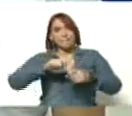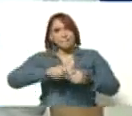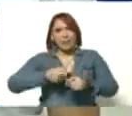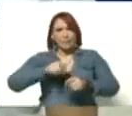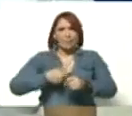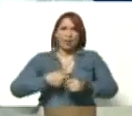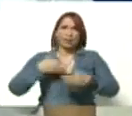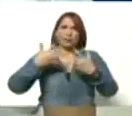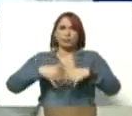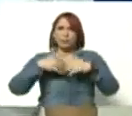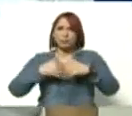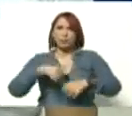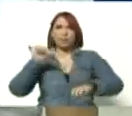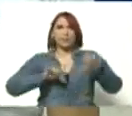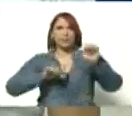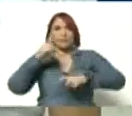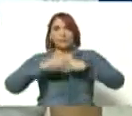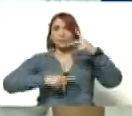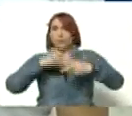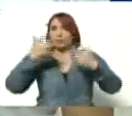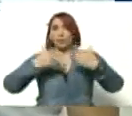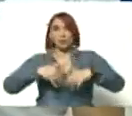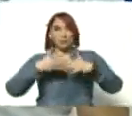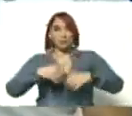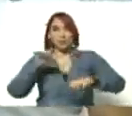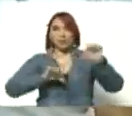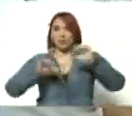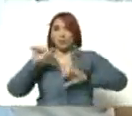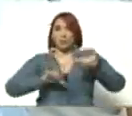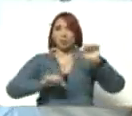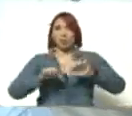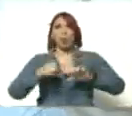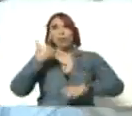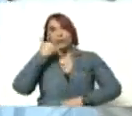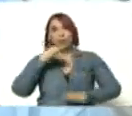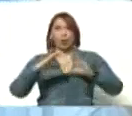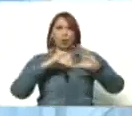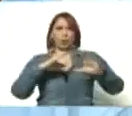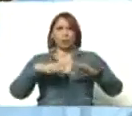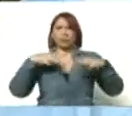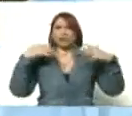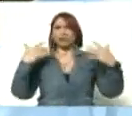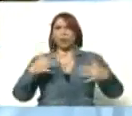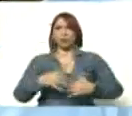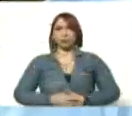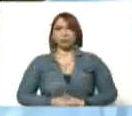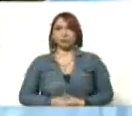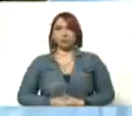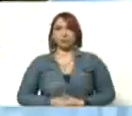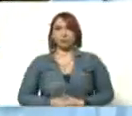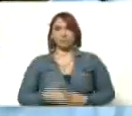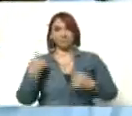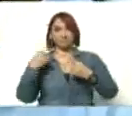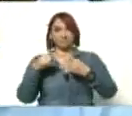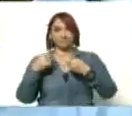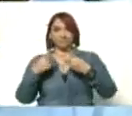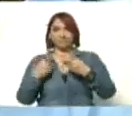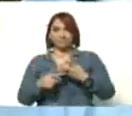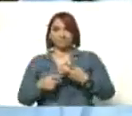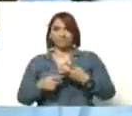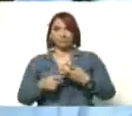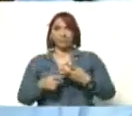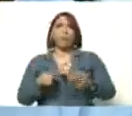industrial, química, procesos químicos, telecomunicaciones, en fin, una gran cantidad, una gran diversidad de ofertas académicas